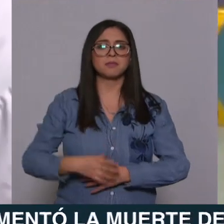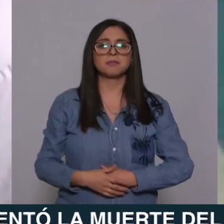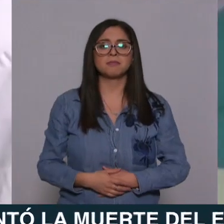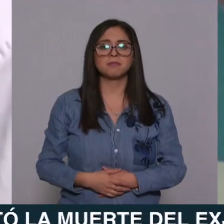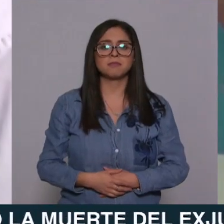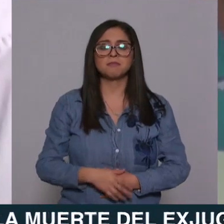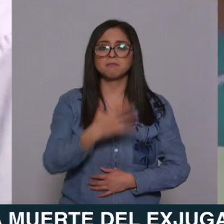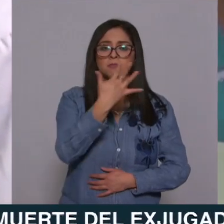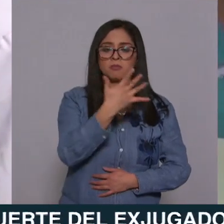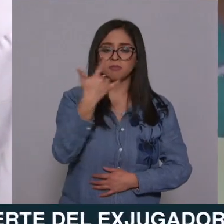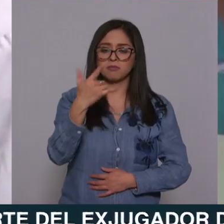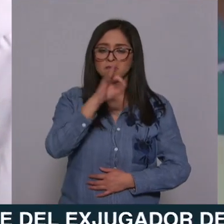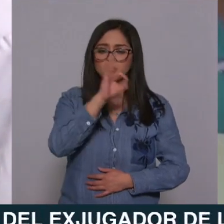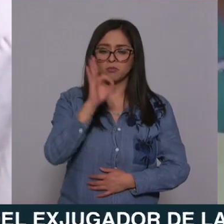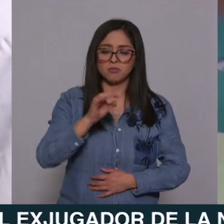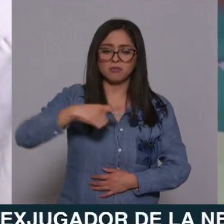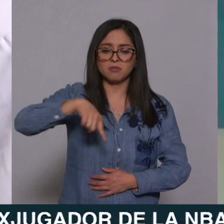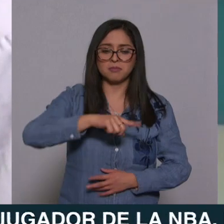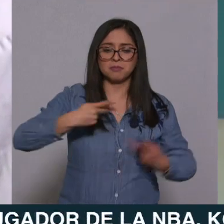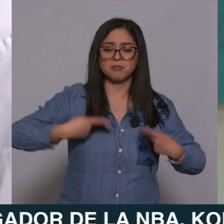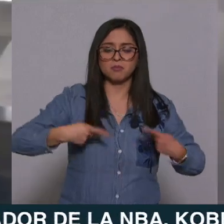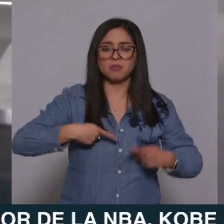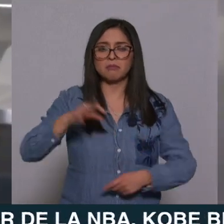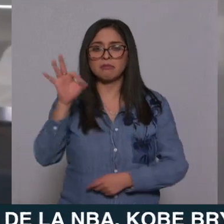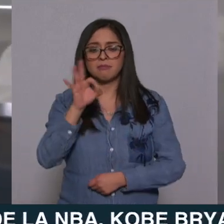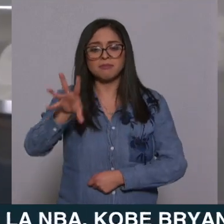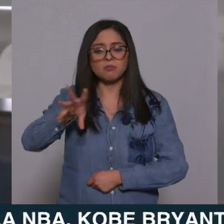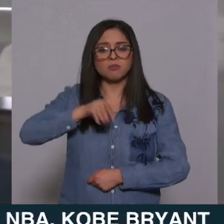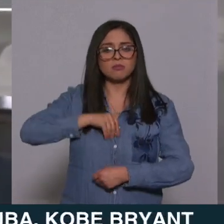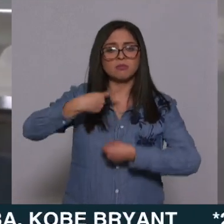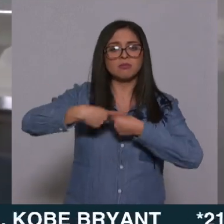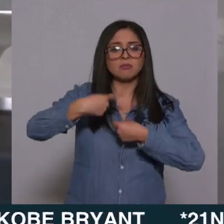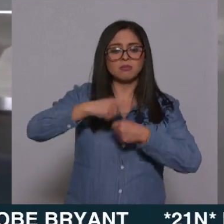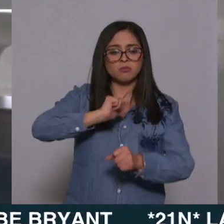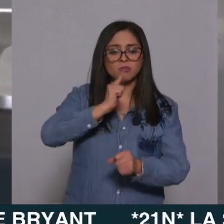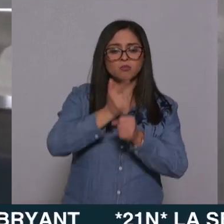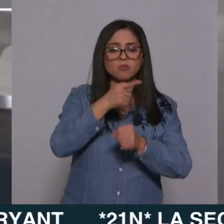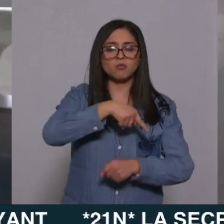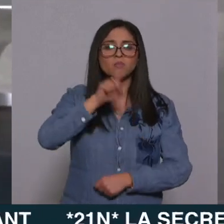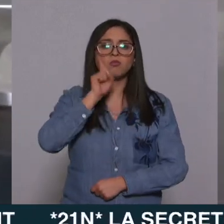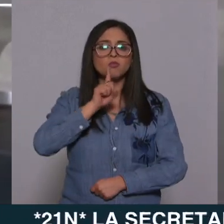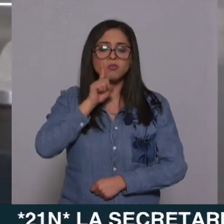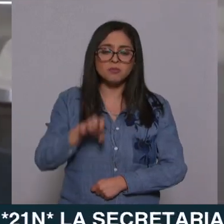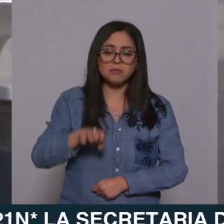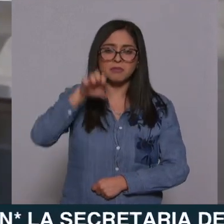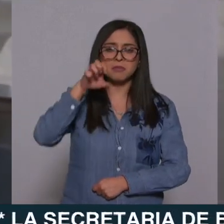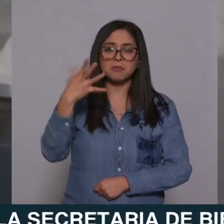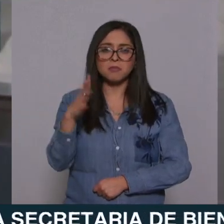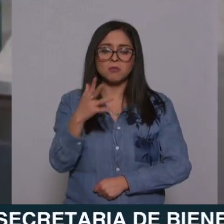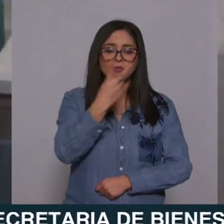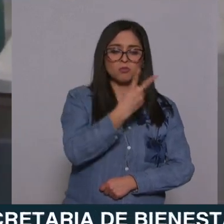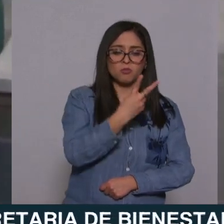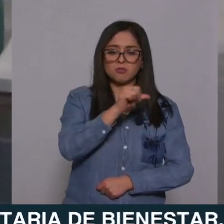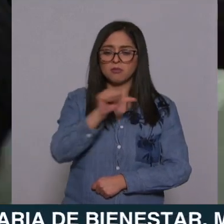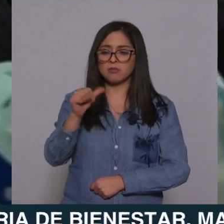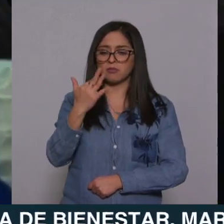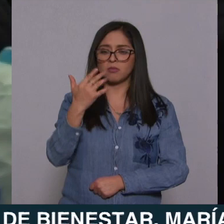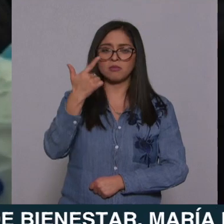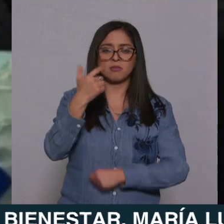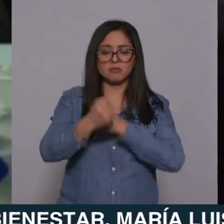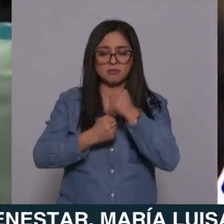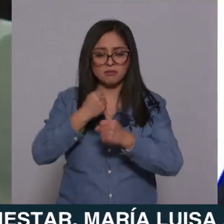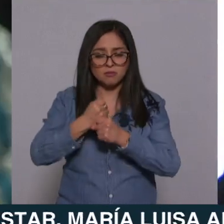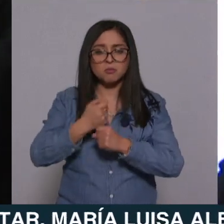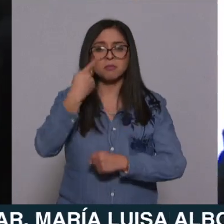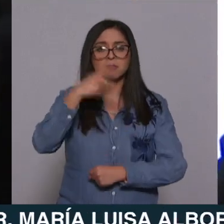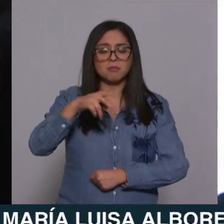El 57% de los casos sospechosos se identificó en mujeres en edades de entre 2 y 57 años, pero